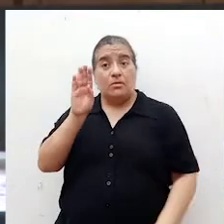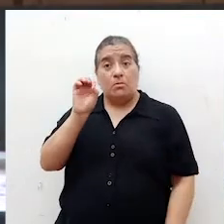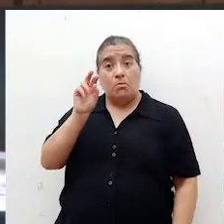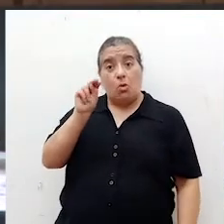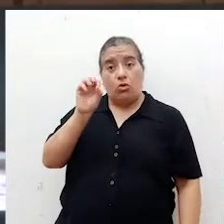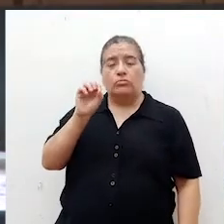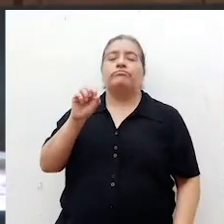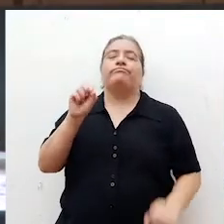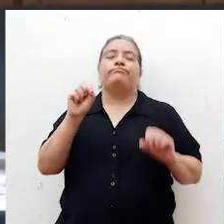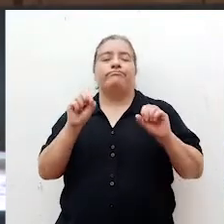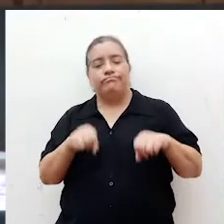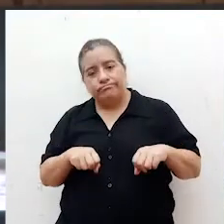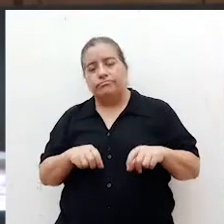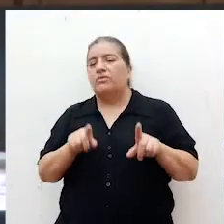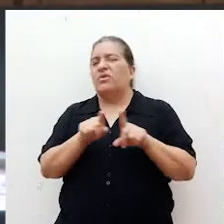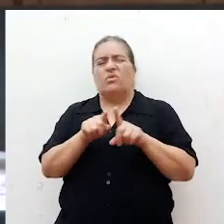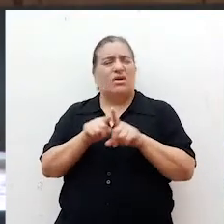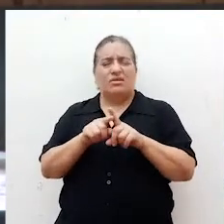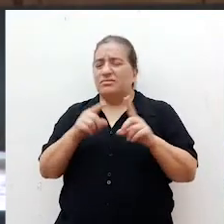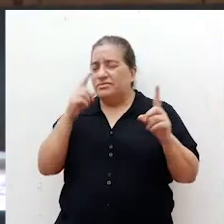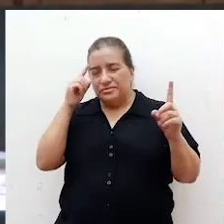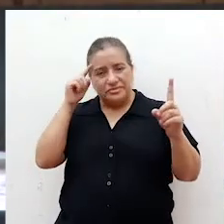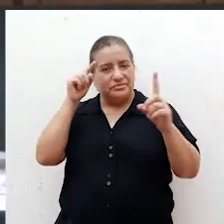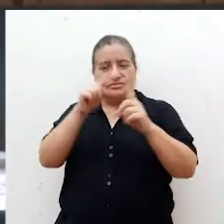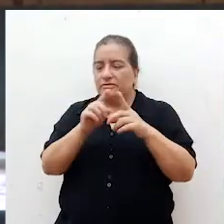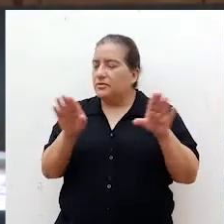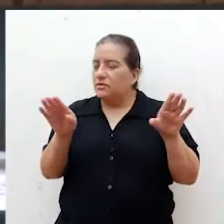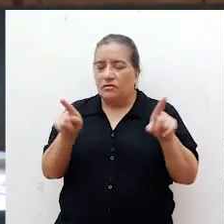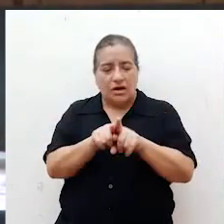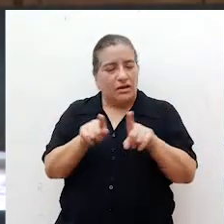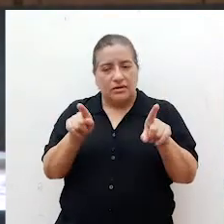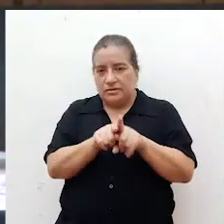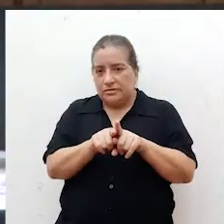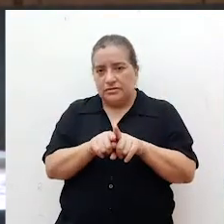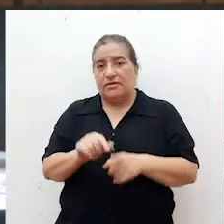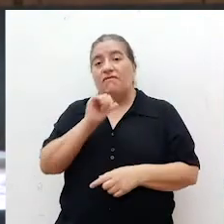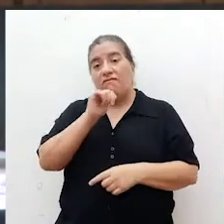Un tema importante respecto al deber de colaboración.